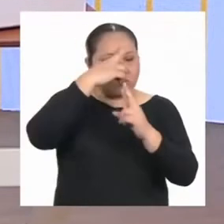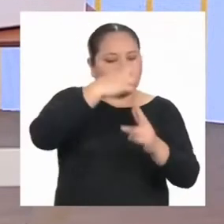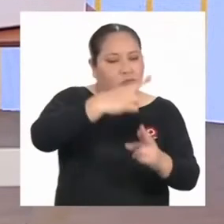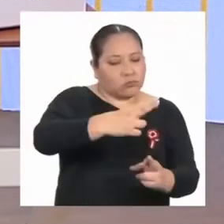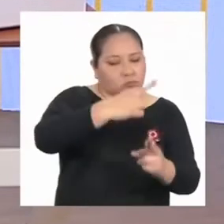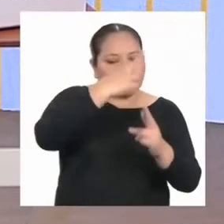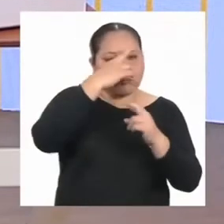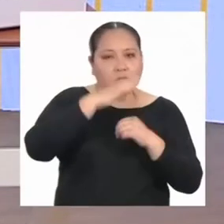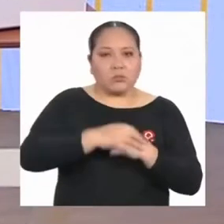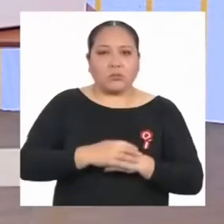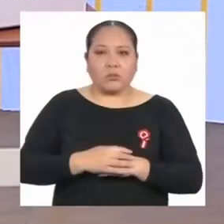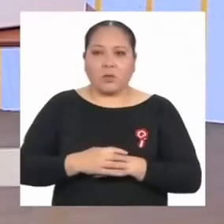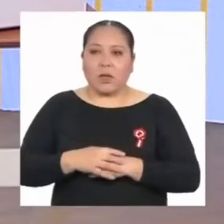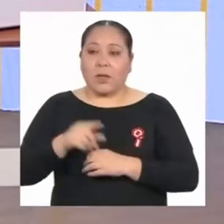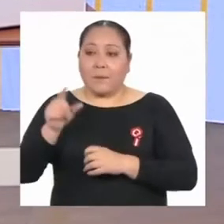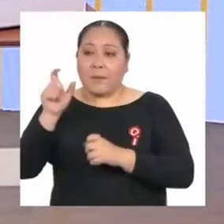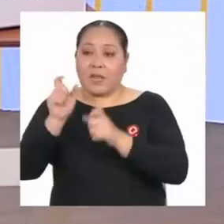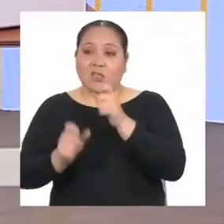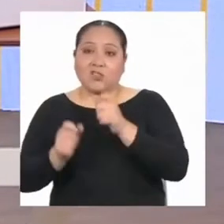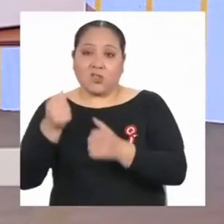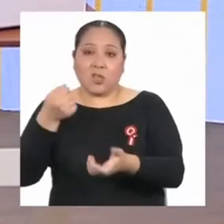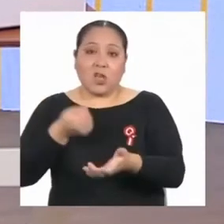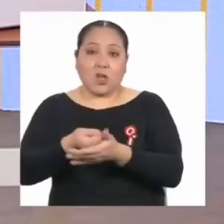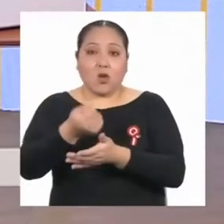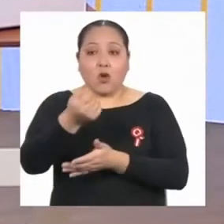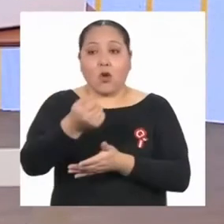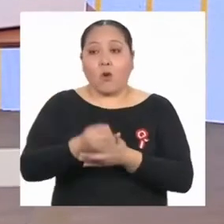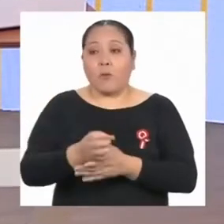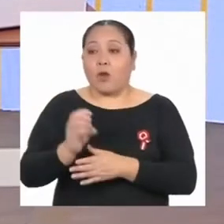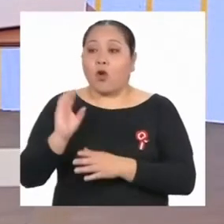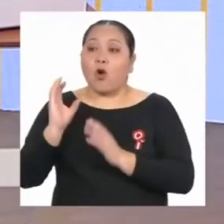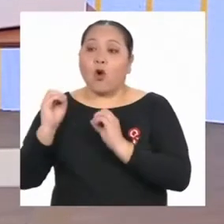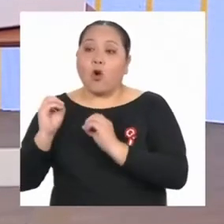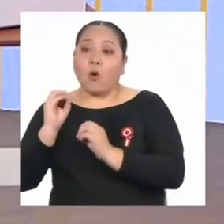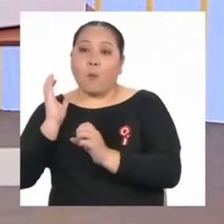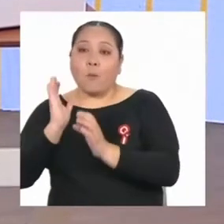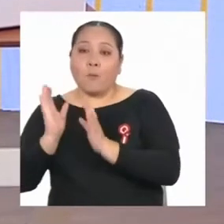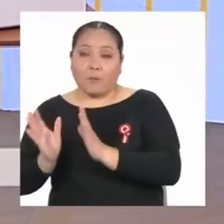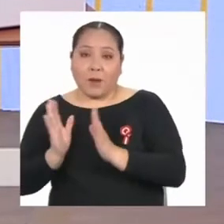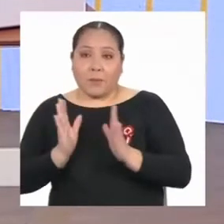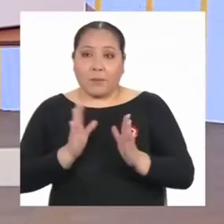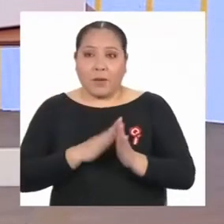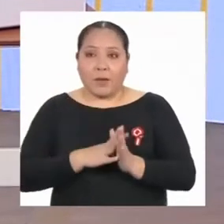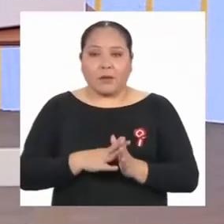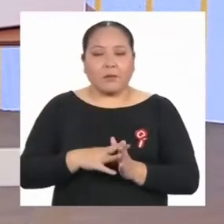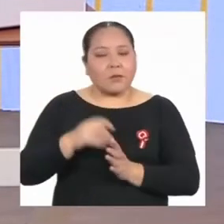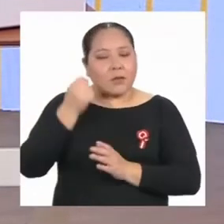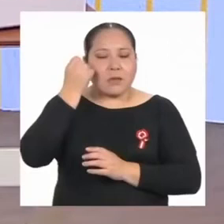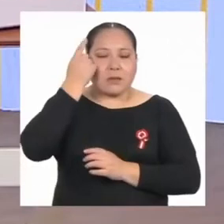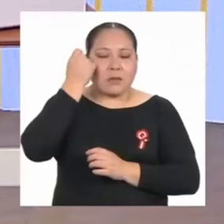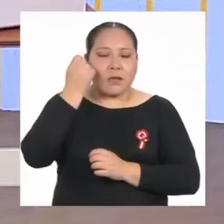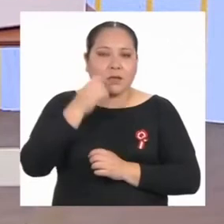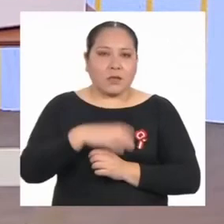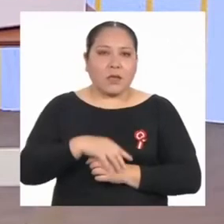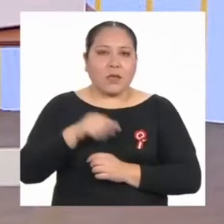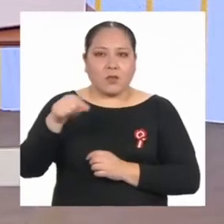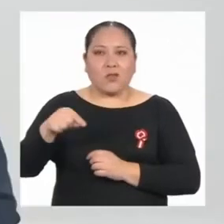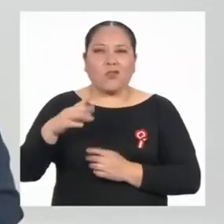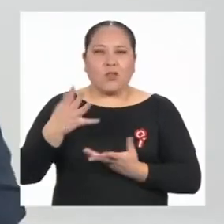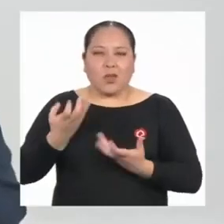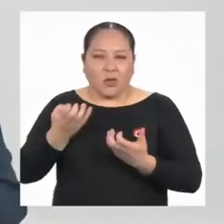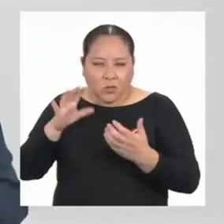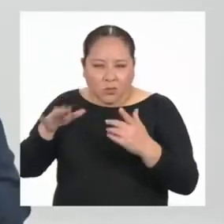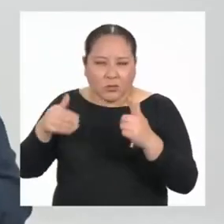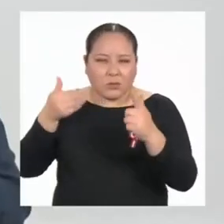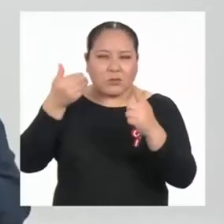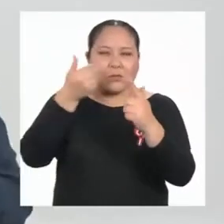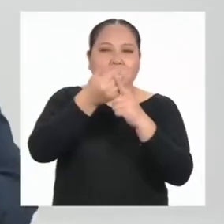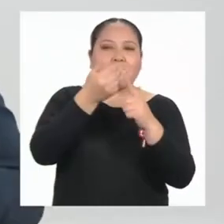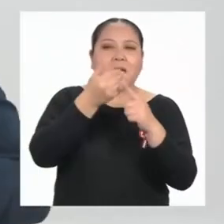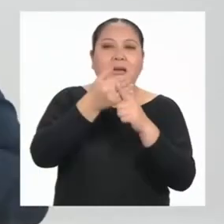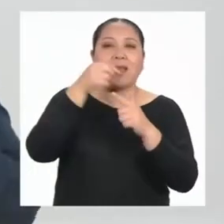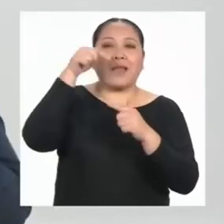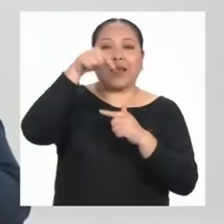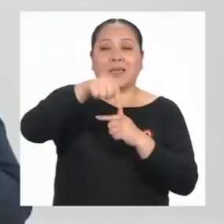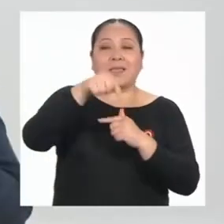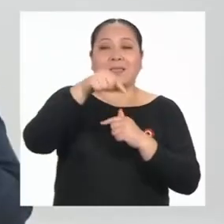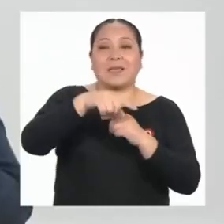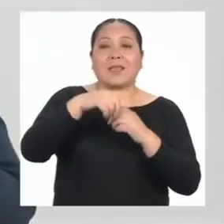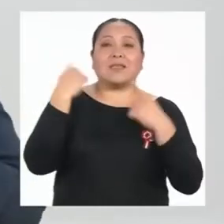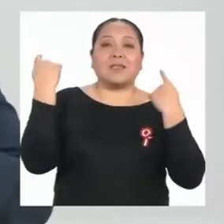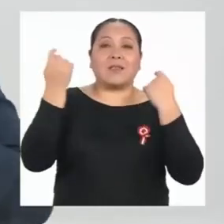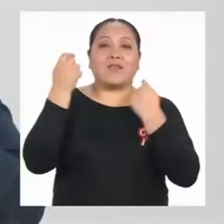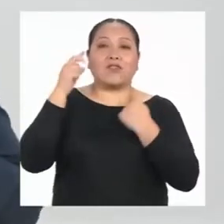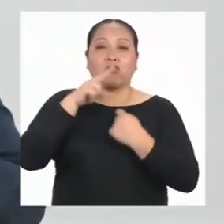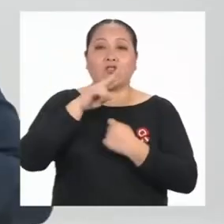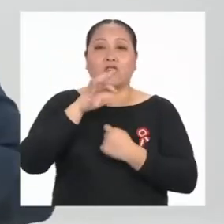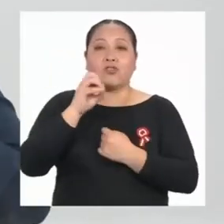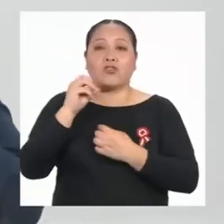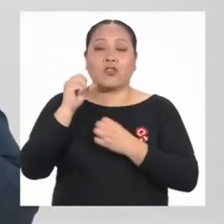como consumidores seamos más conscientes. Me encantaría que lleguemos así al bicentenario. Piensa, ¿qué puedes